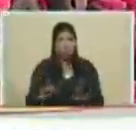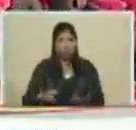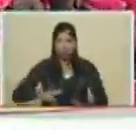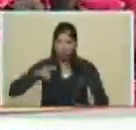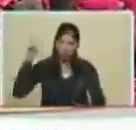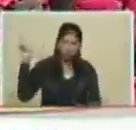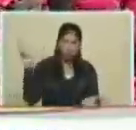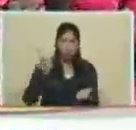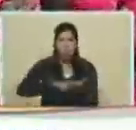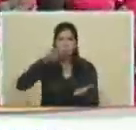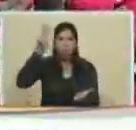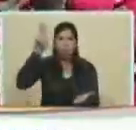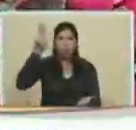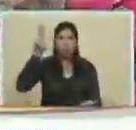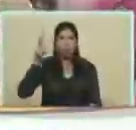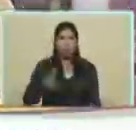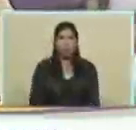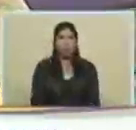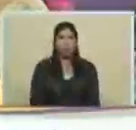¡Aprobado!